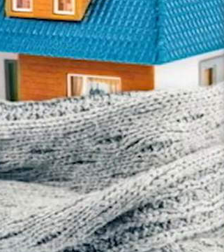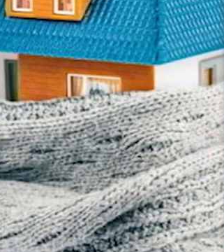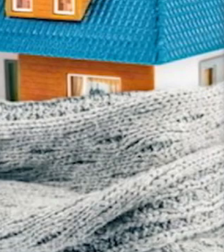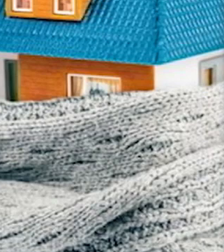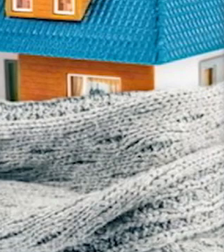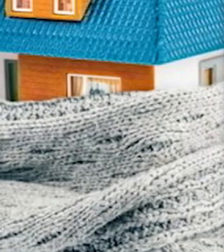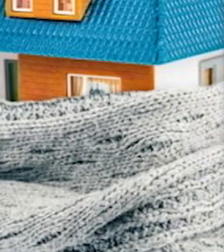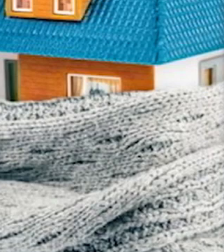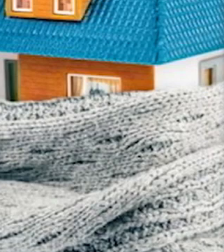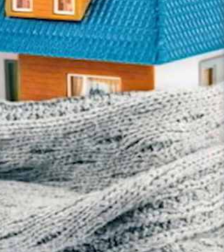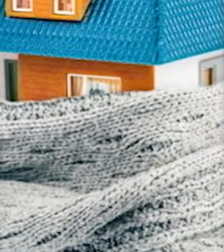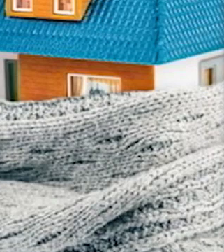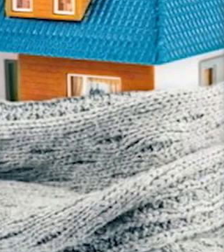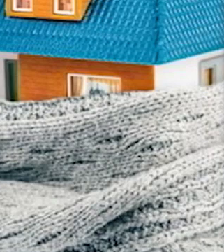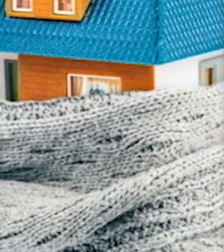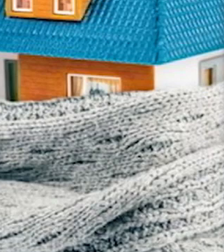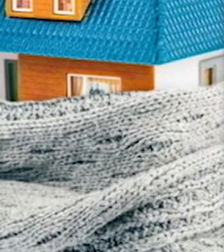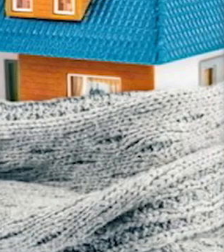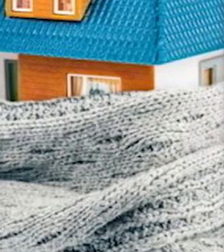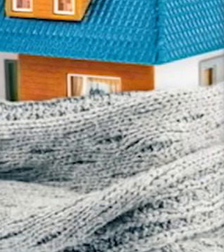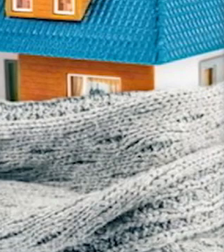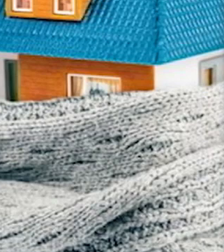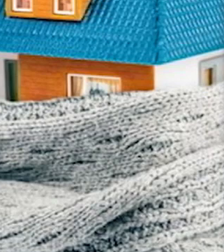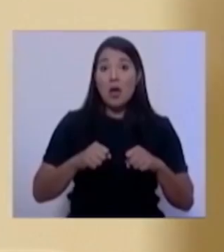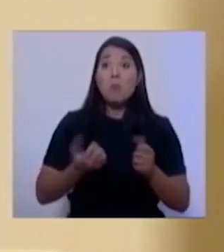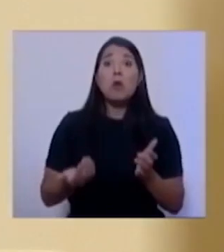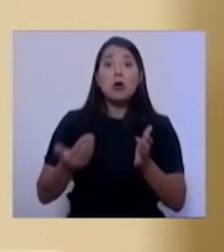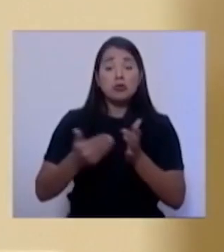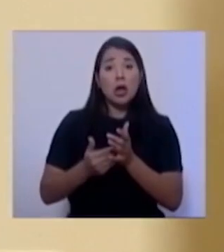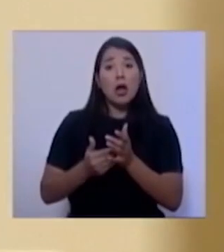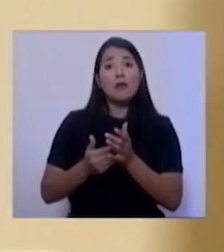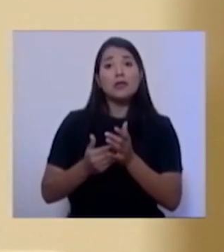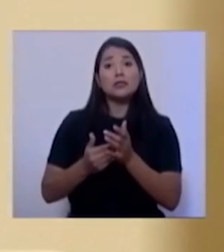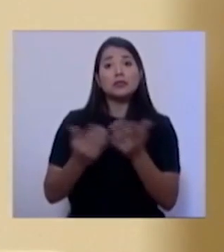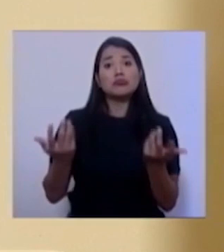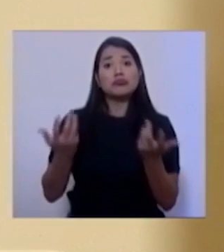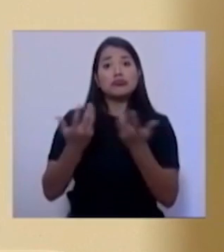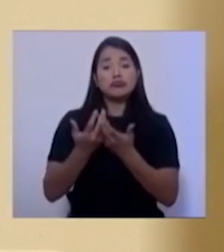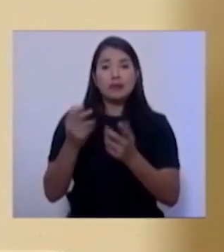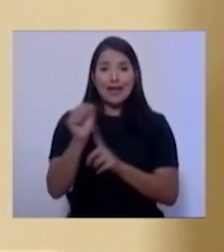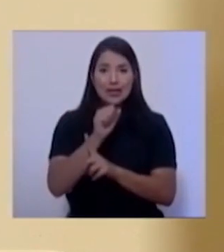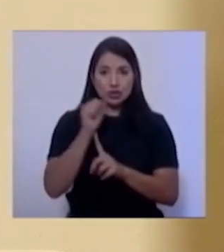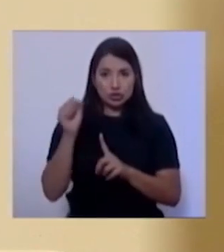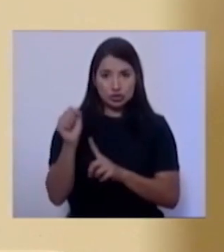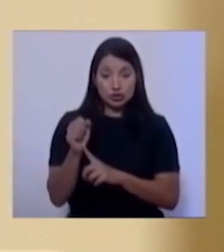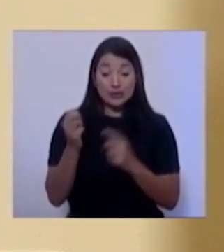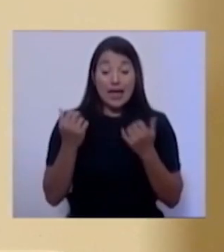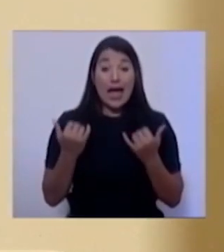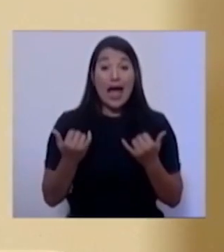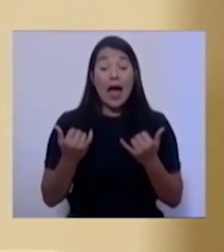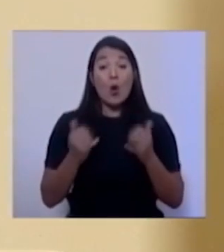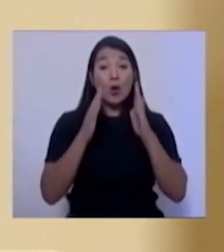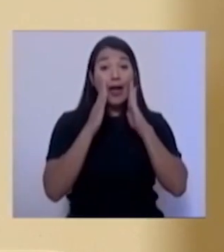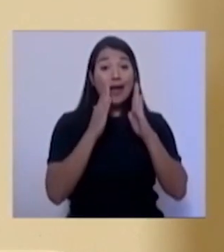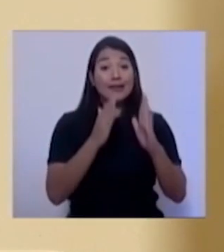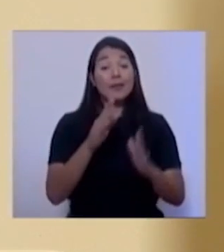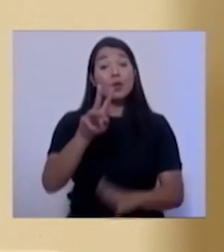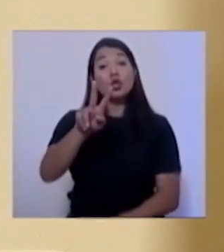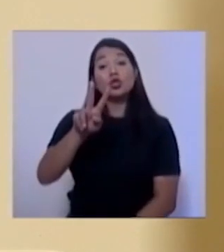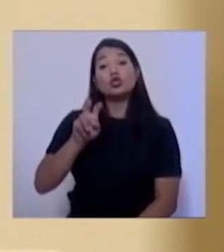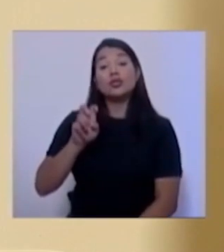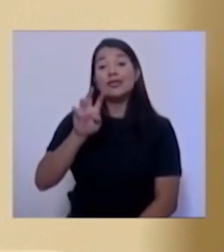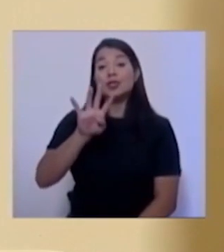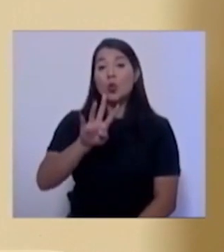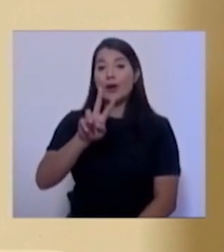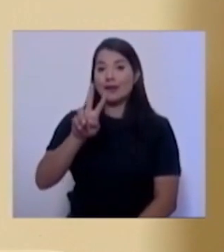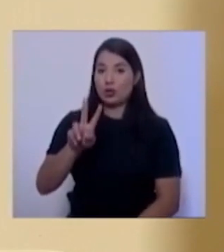para 249 personas que habitan en la calle. De momento estamos atendiendo 242 personas en estos